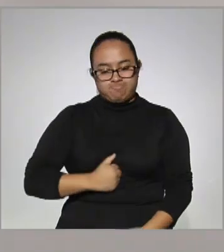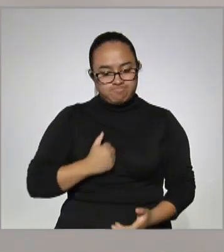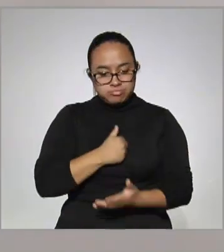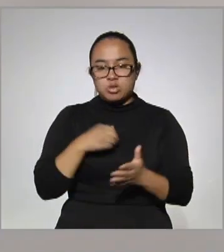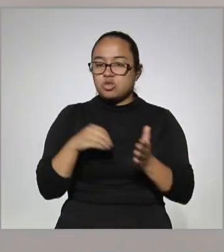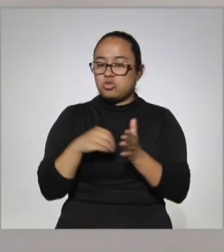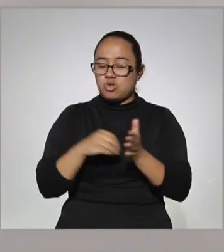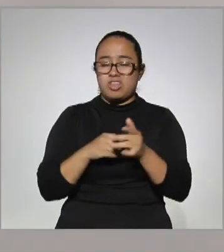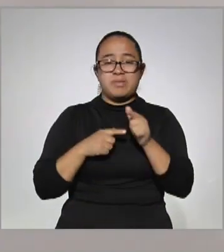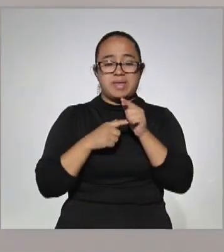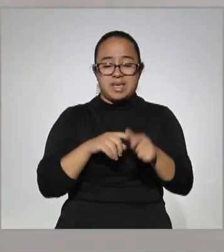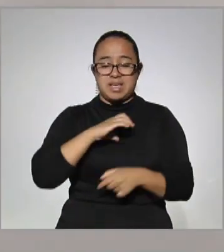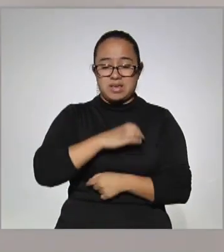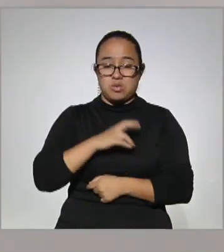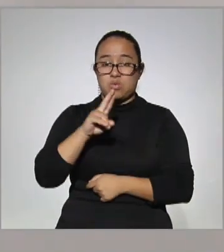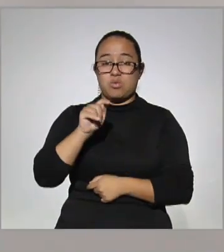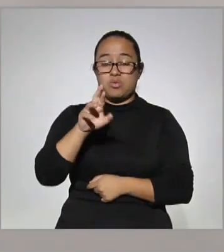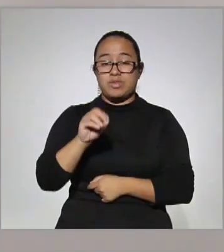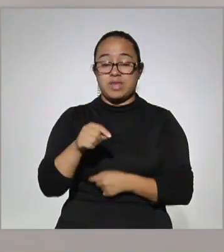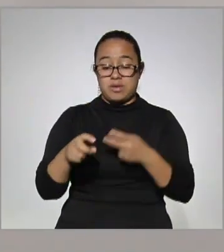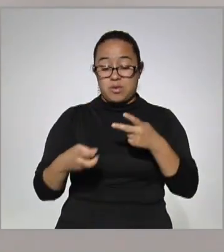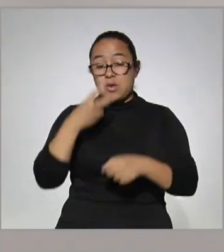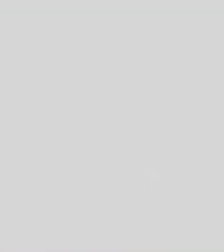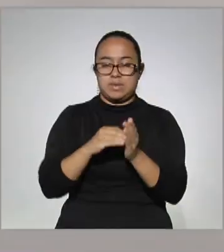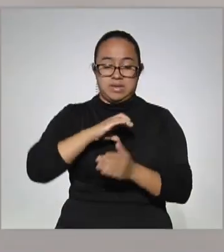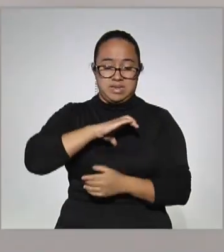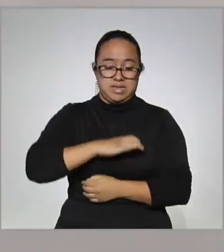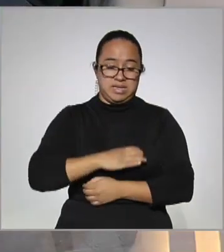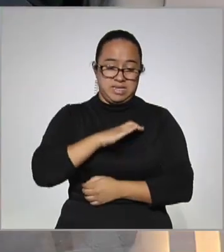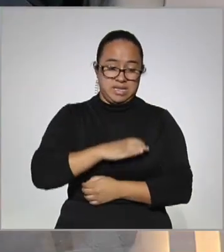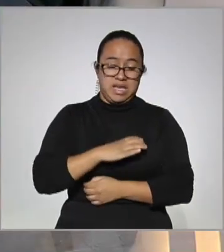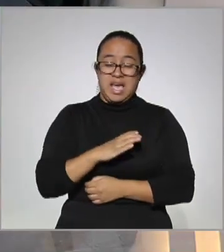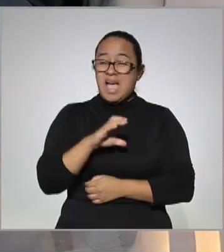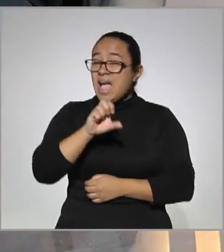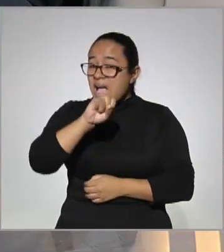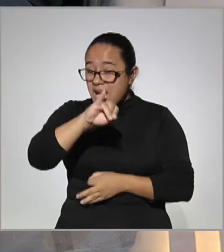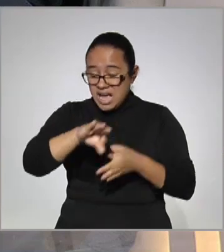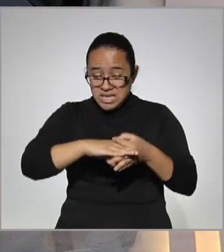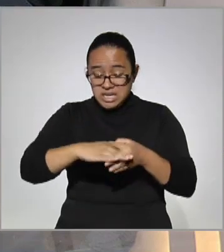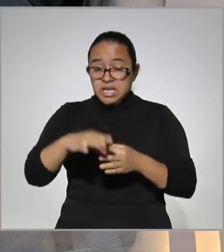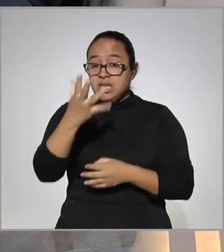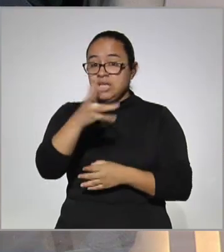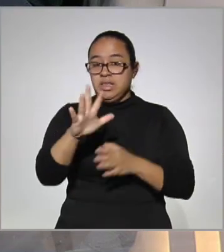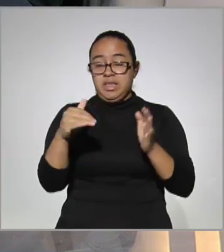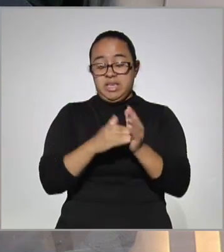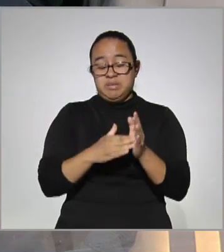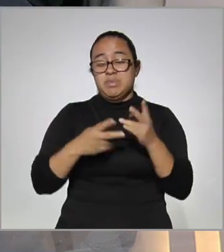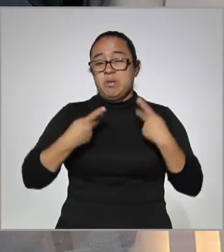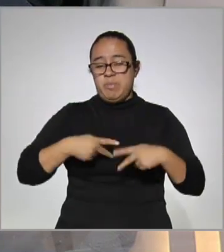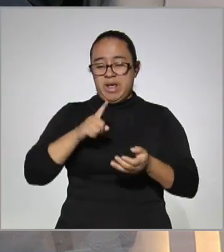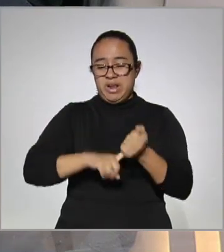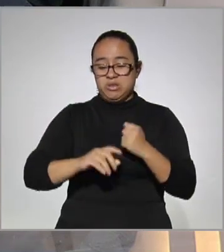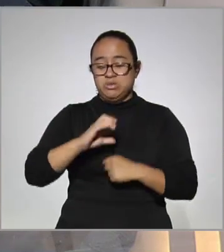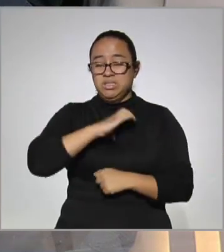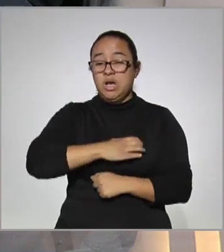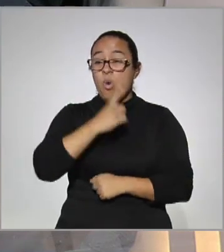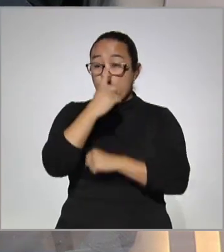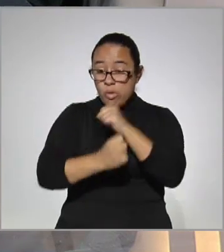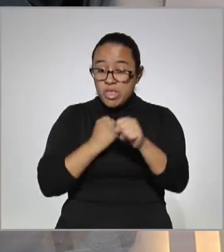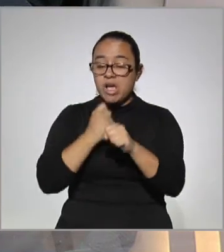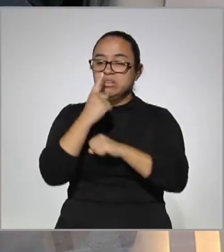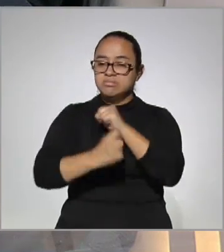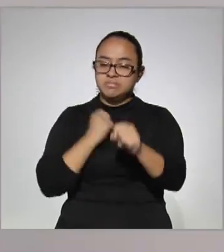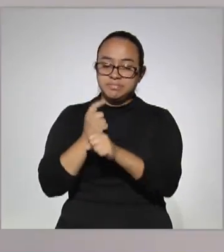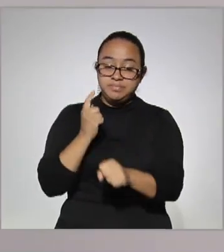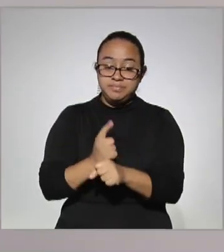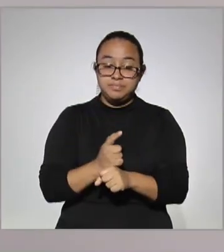el cáncer cervicuterino, es la segunda causa de muerte, casi 10,000 casos de cáncer al año, y de estos